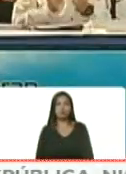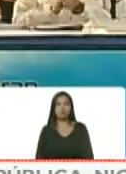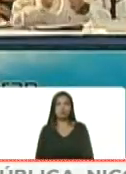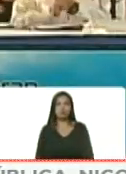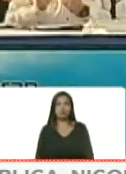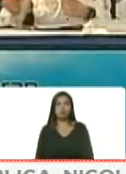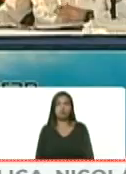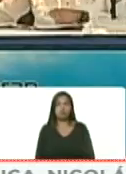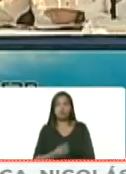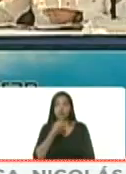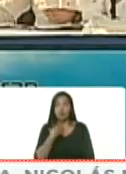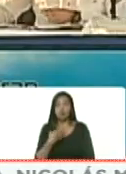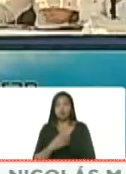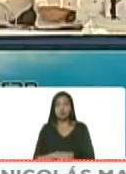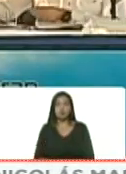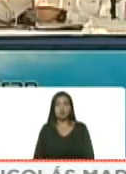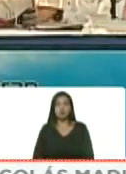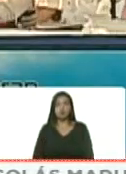Bueno,